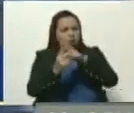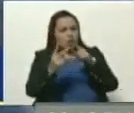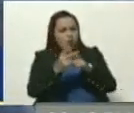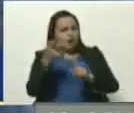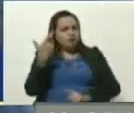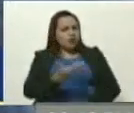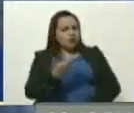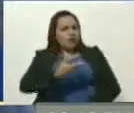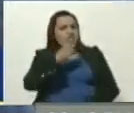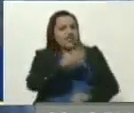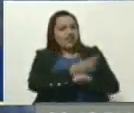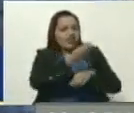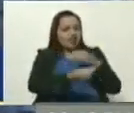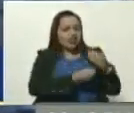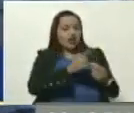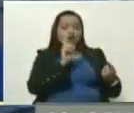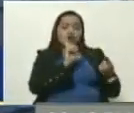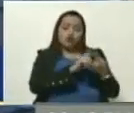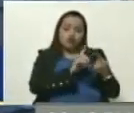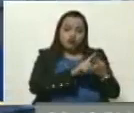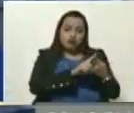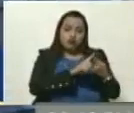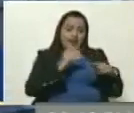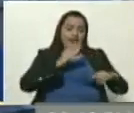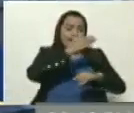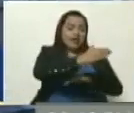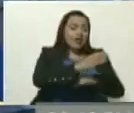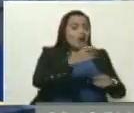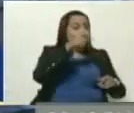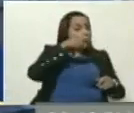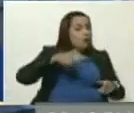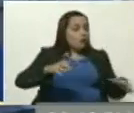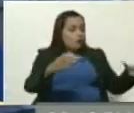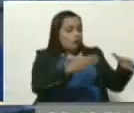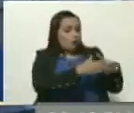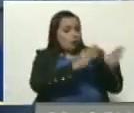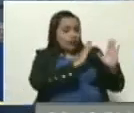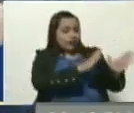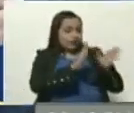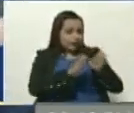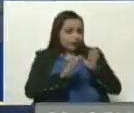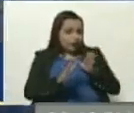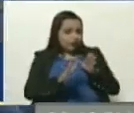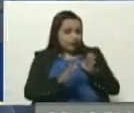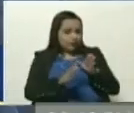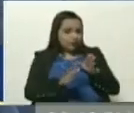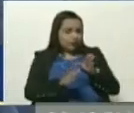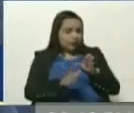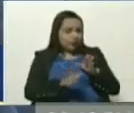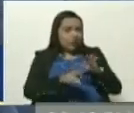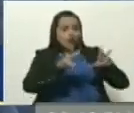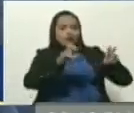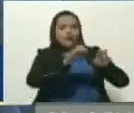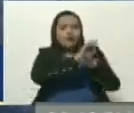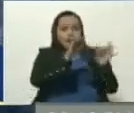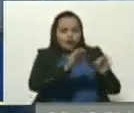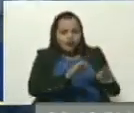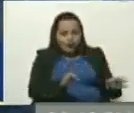tenemos que hacer. Tenemos que irnos a donde esté el pueblo organizado. Y estos nuevos formatos, a